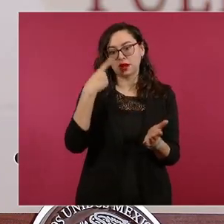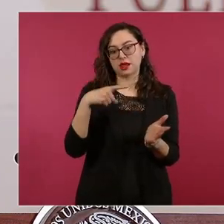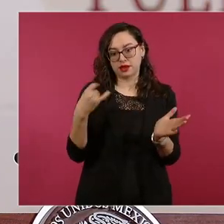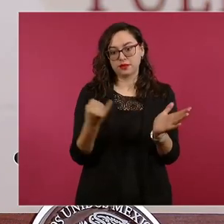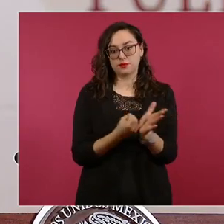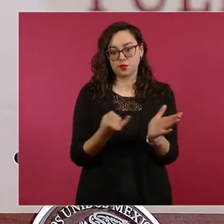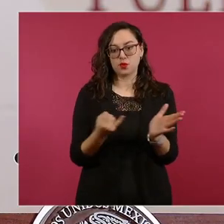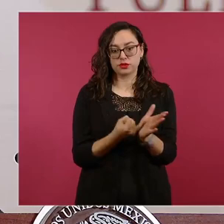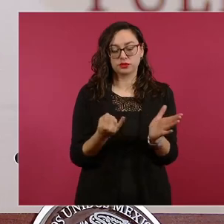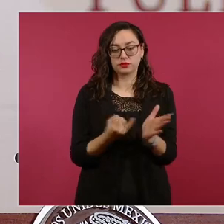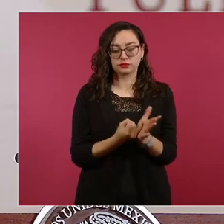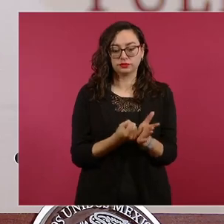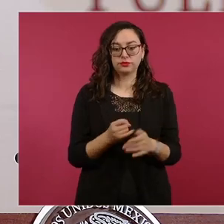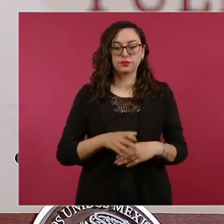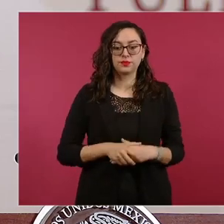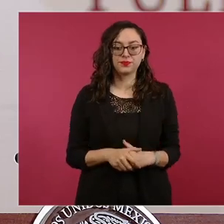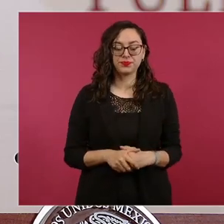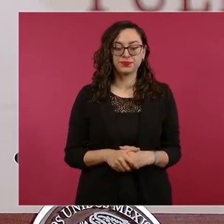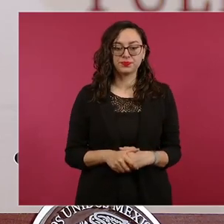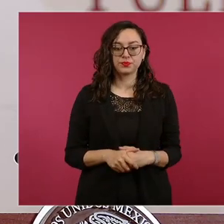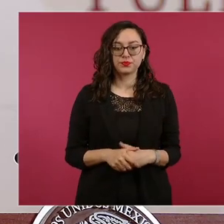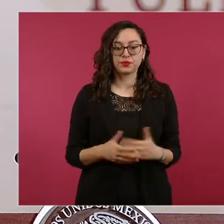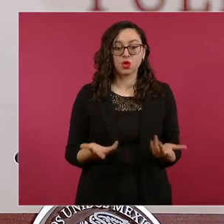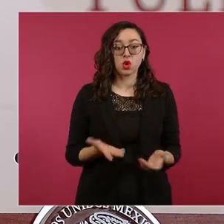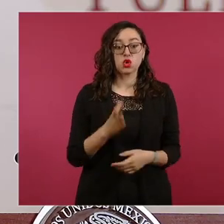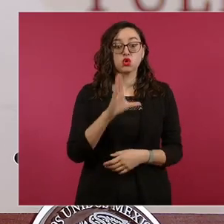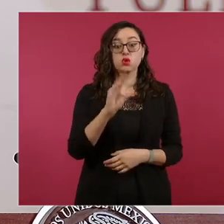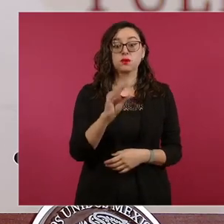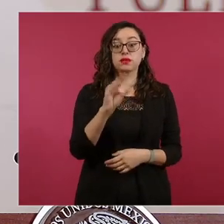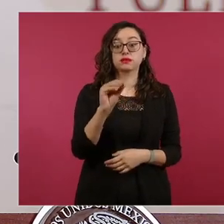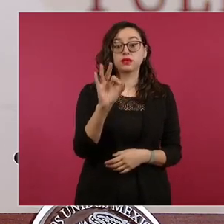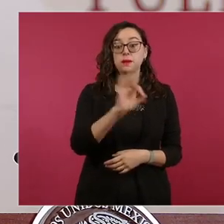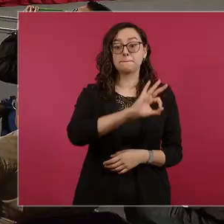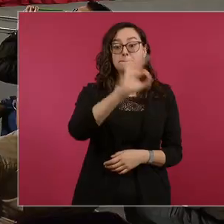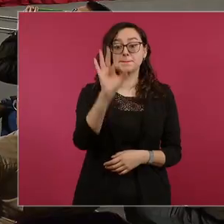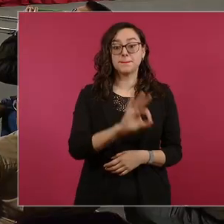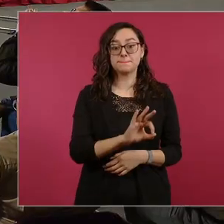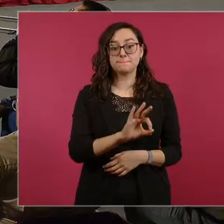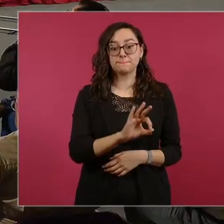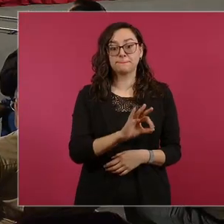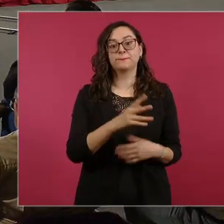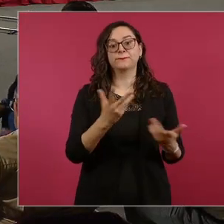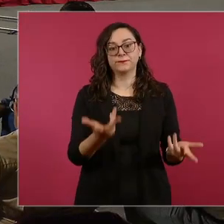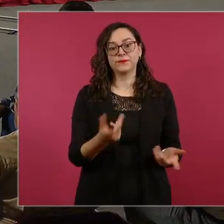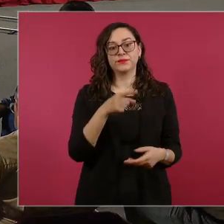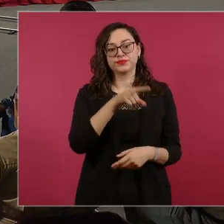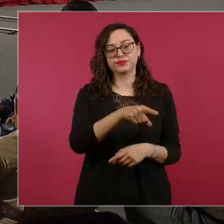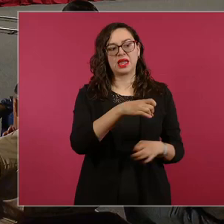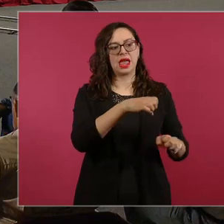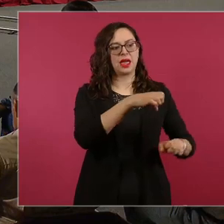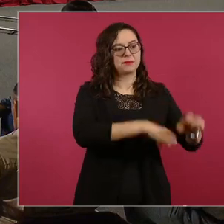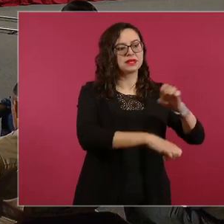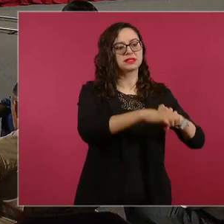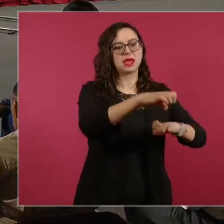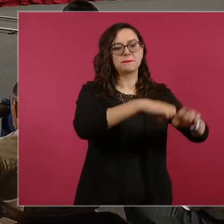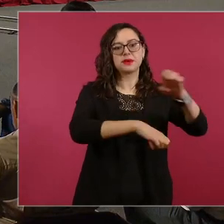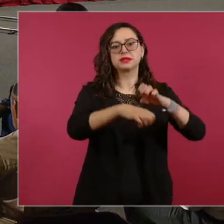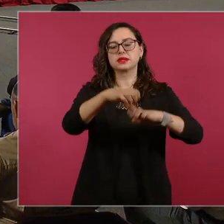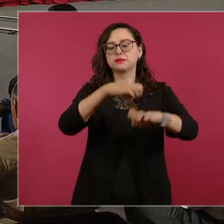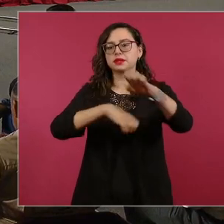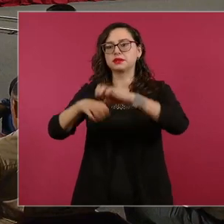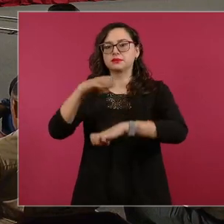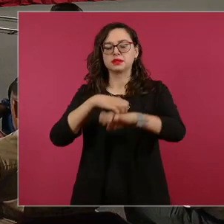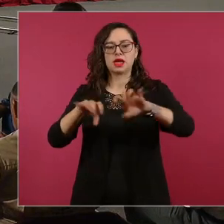Más del noventa por ciento de este adeudo tiene que ver con el tema de consolidación fiscal, que es un tema ya